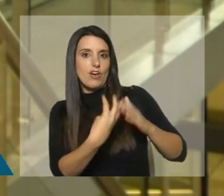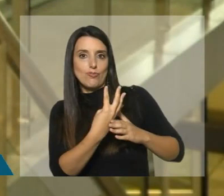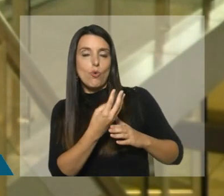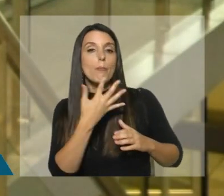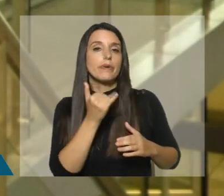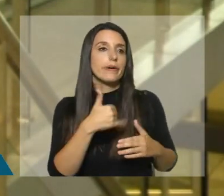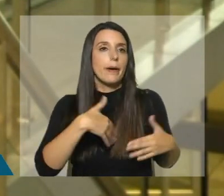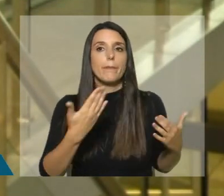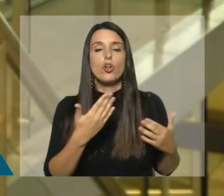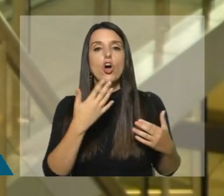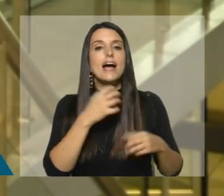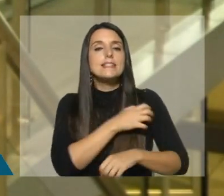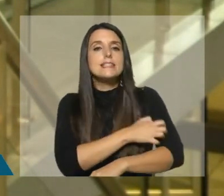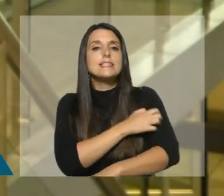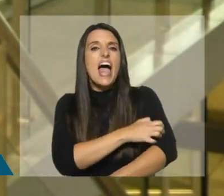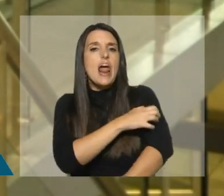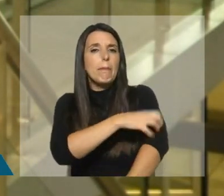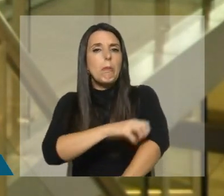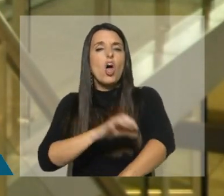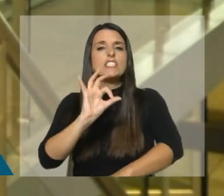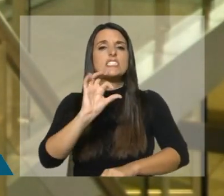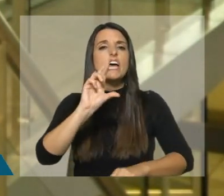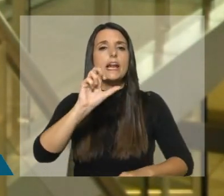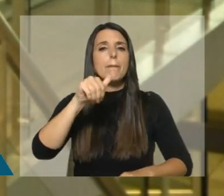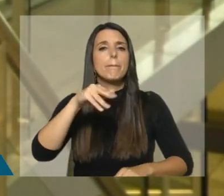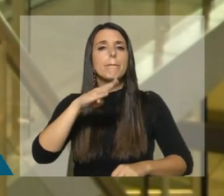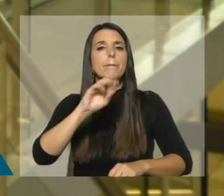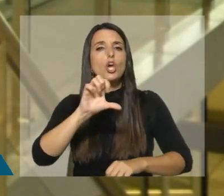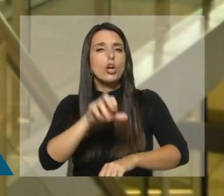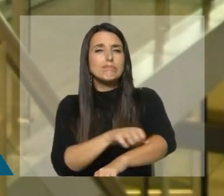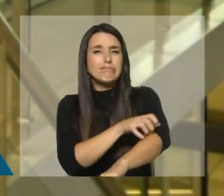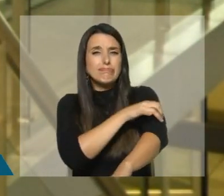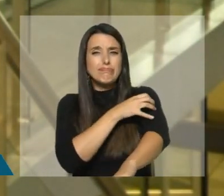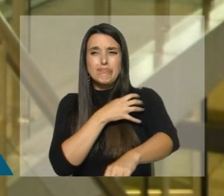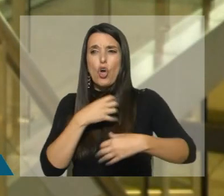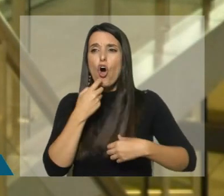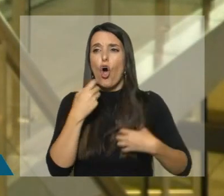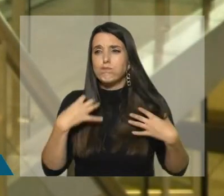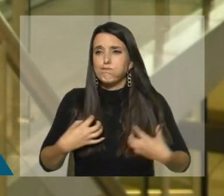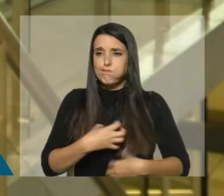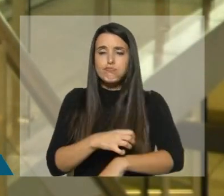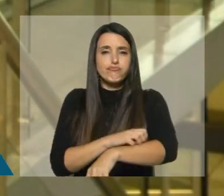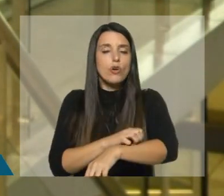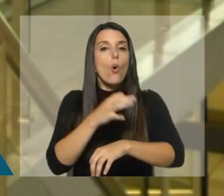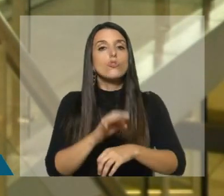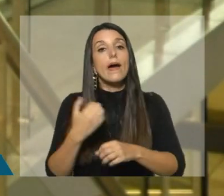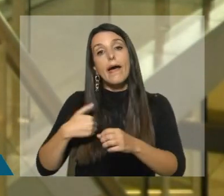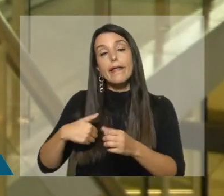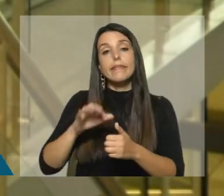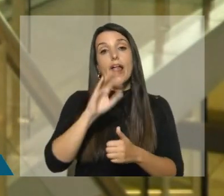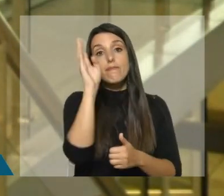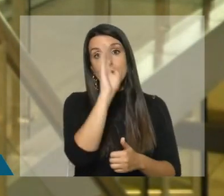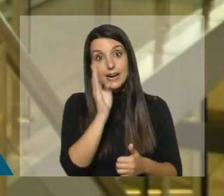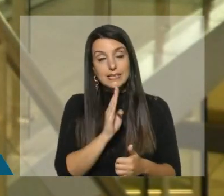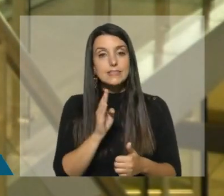por ejemplo el sarampión, y producirlas aquí en la zona, en la región. Tanto Argentina como